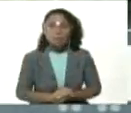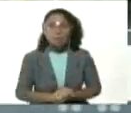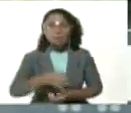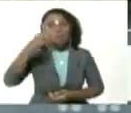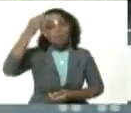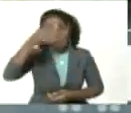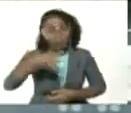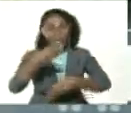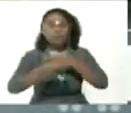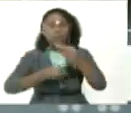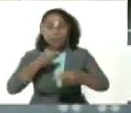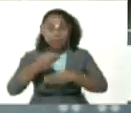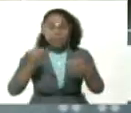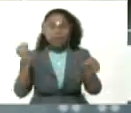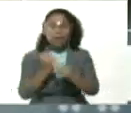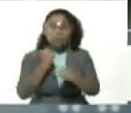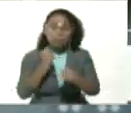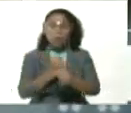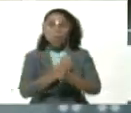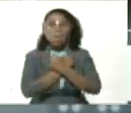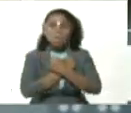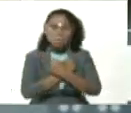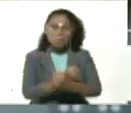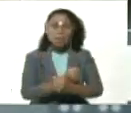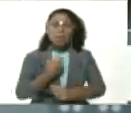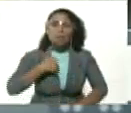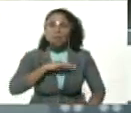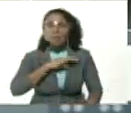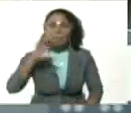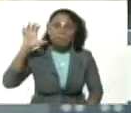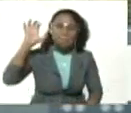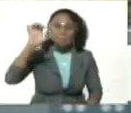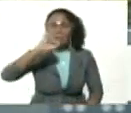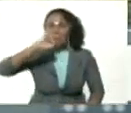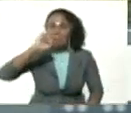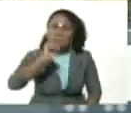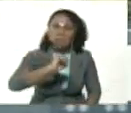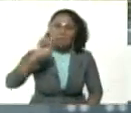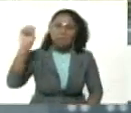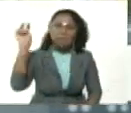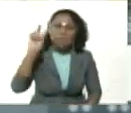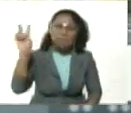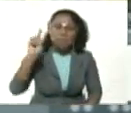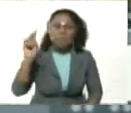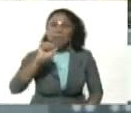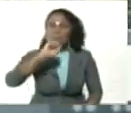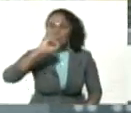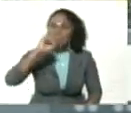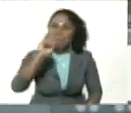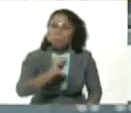creer en lo que se hace, amar nuestra patria, amar a Venezuela,